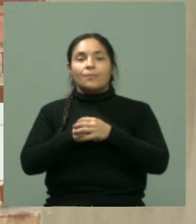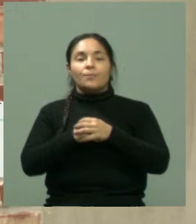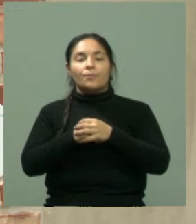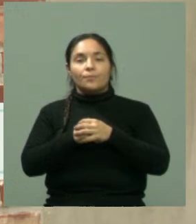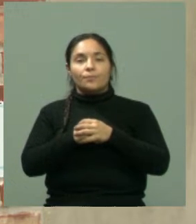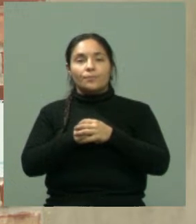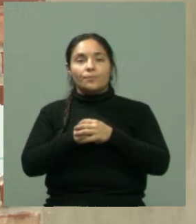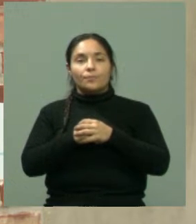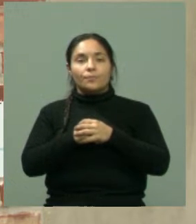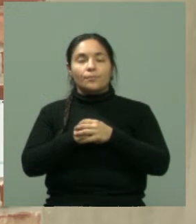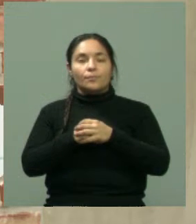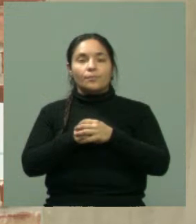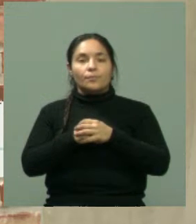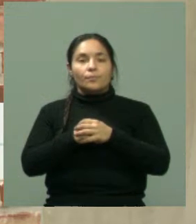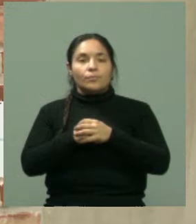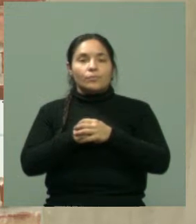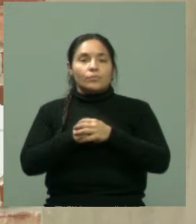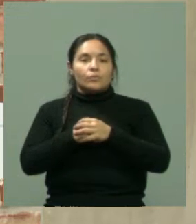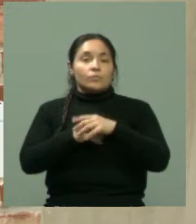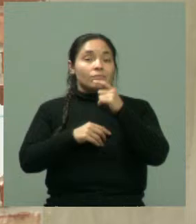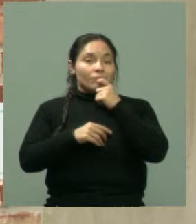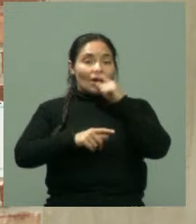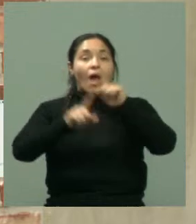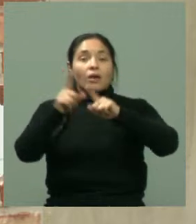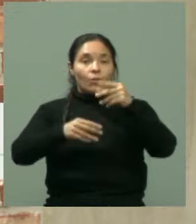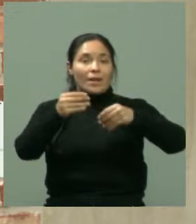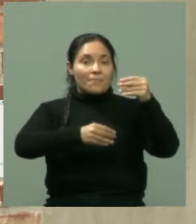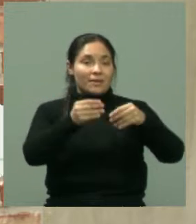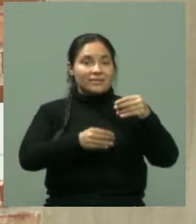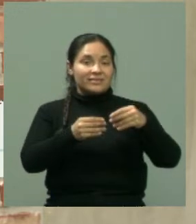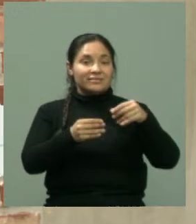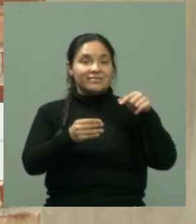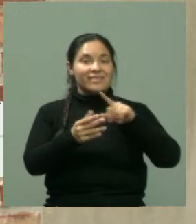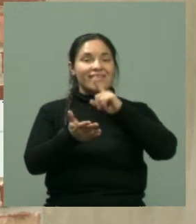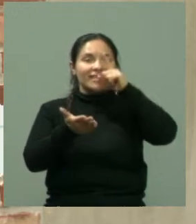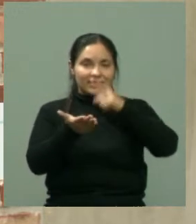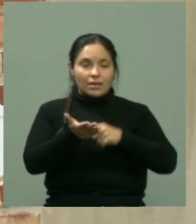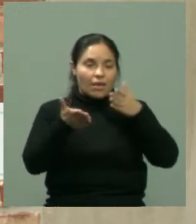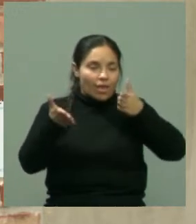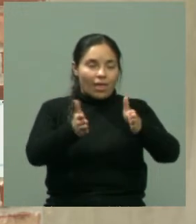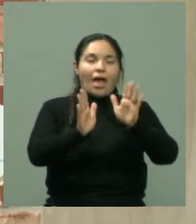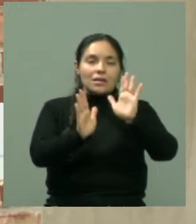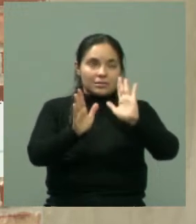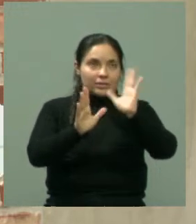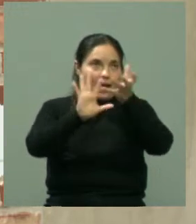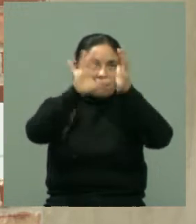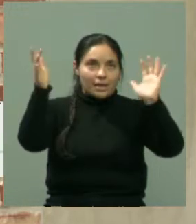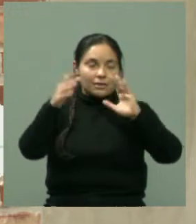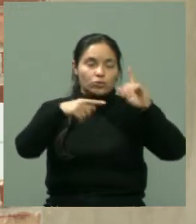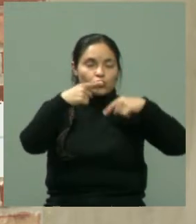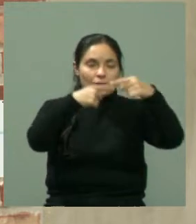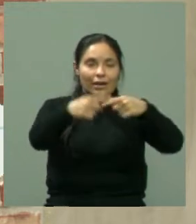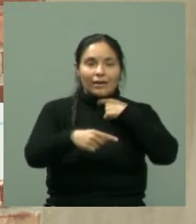digamos que deciden incluso iniciar algunos desde esa perspectiva, pero otros que